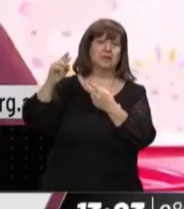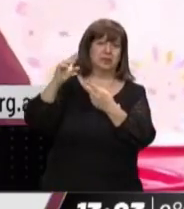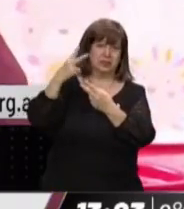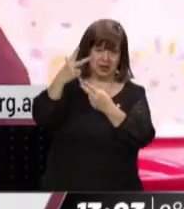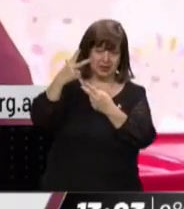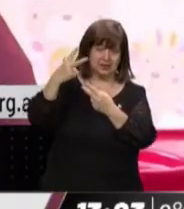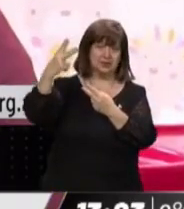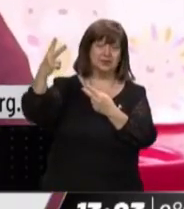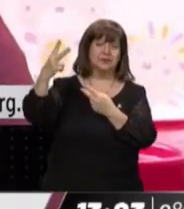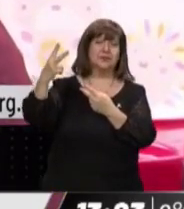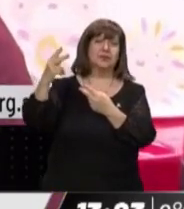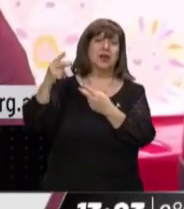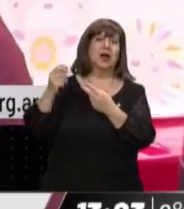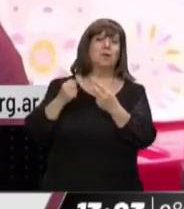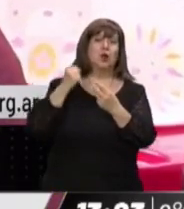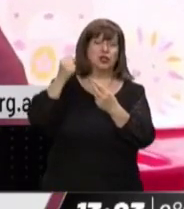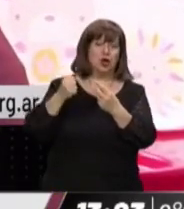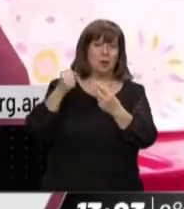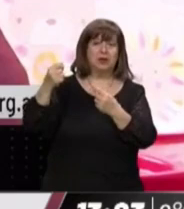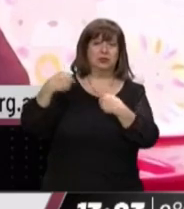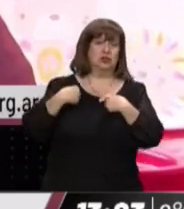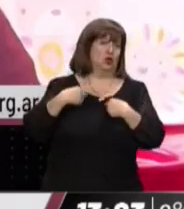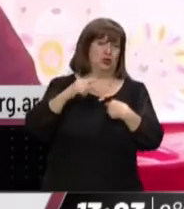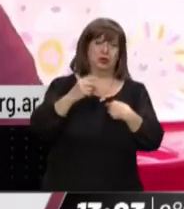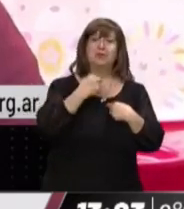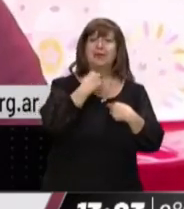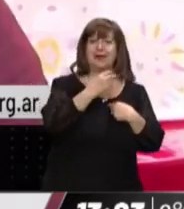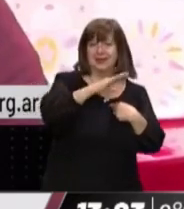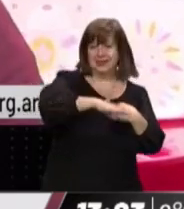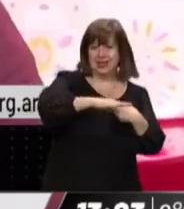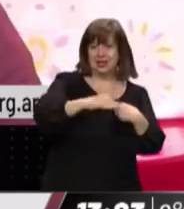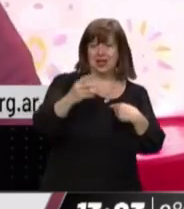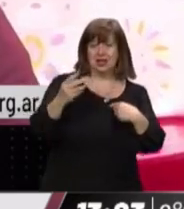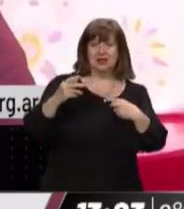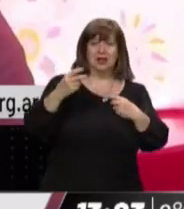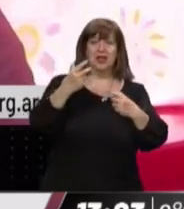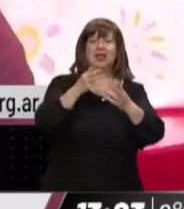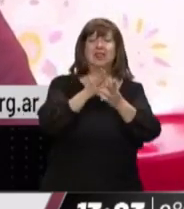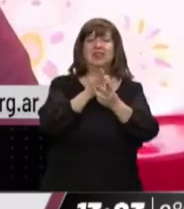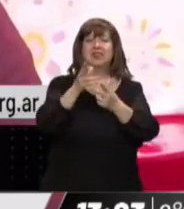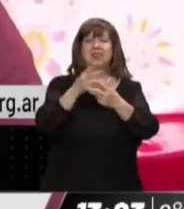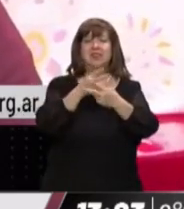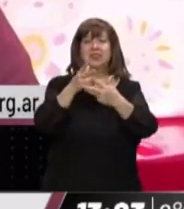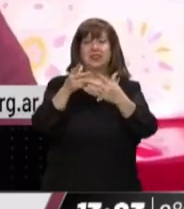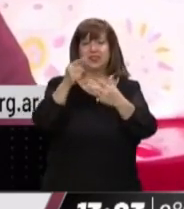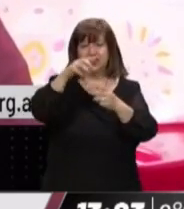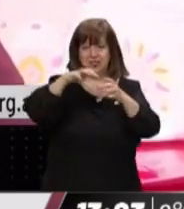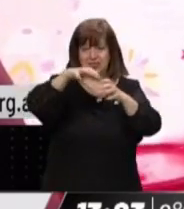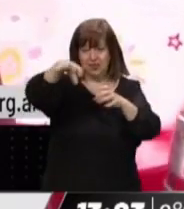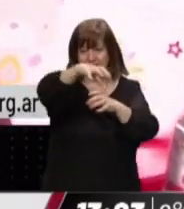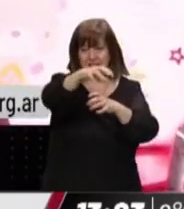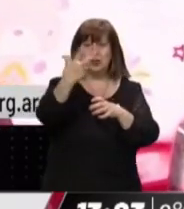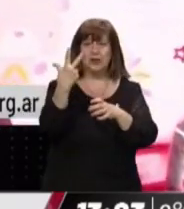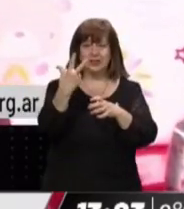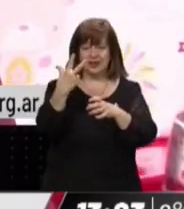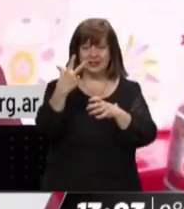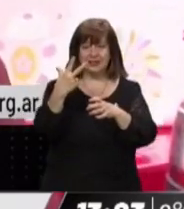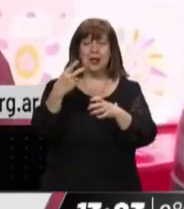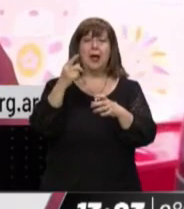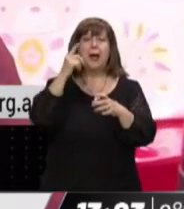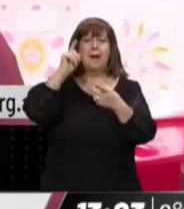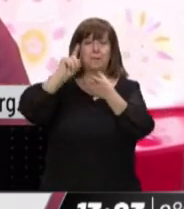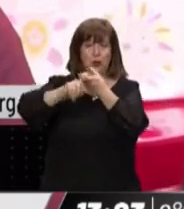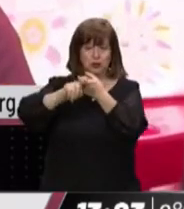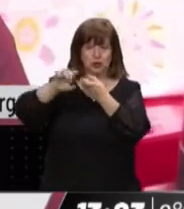trabajando, mis hijas en Montecomán y yo acá. Así que estamos divididos en tres partes. ¿Ya? Casi no volvés a tu casa porque tenés que estar al pie del cañón, me imagino,